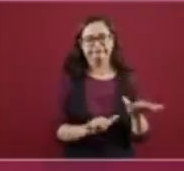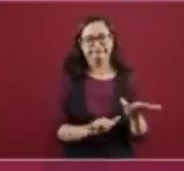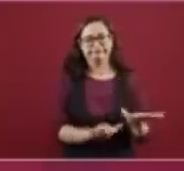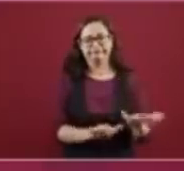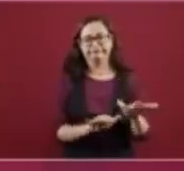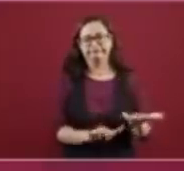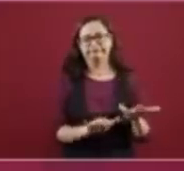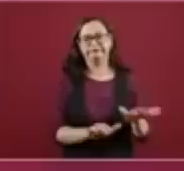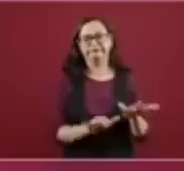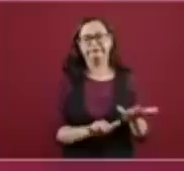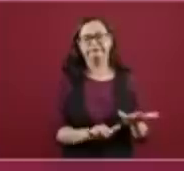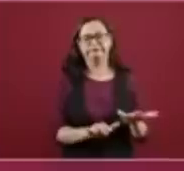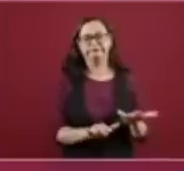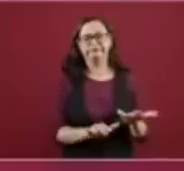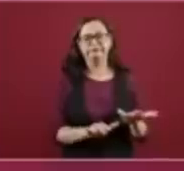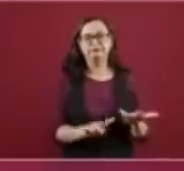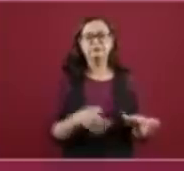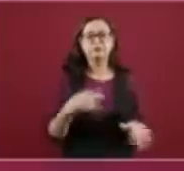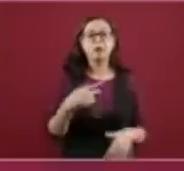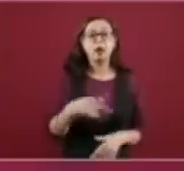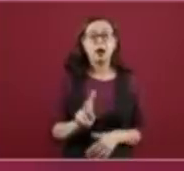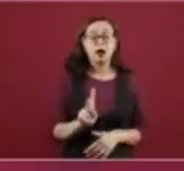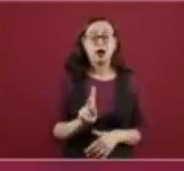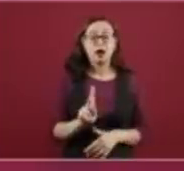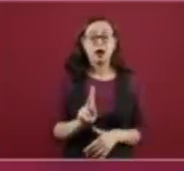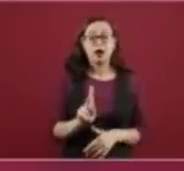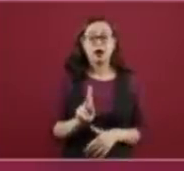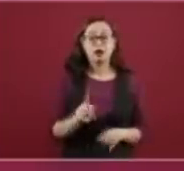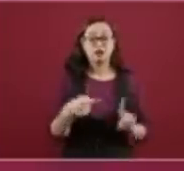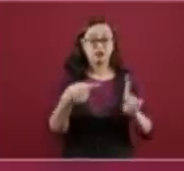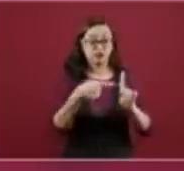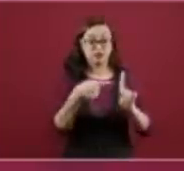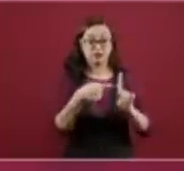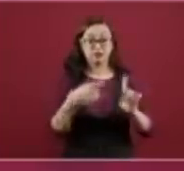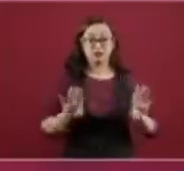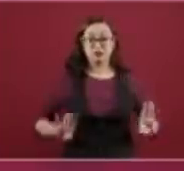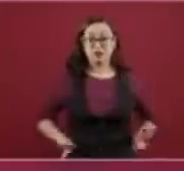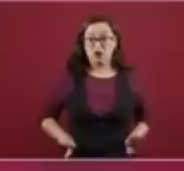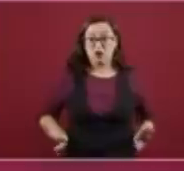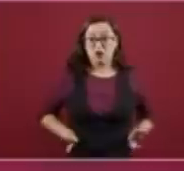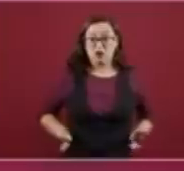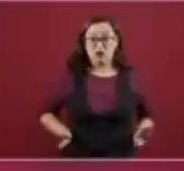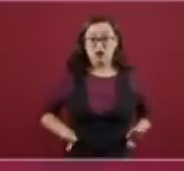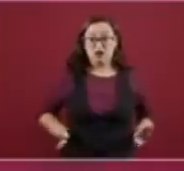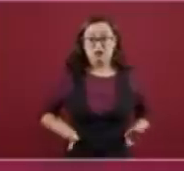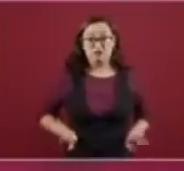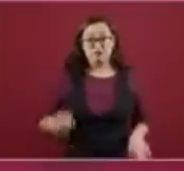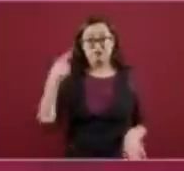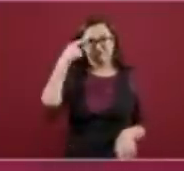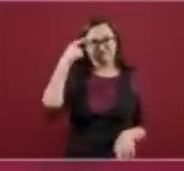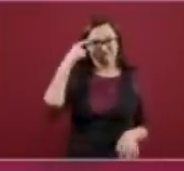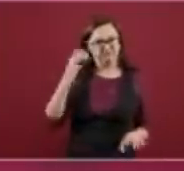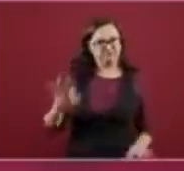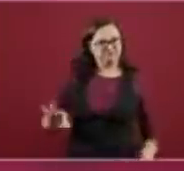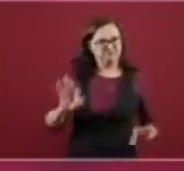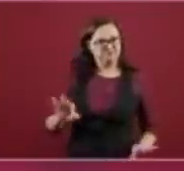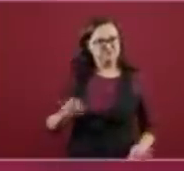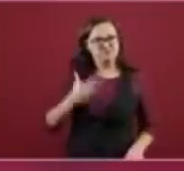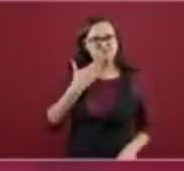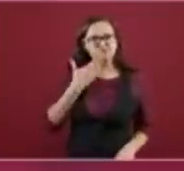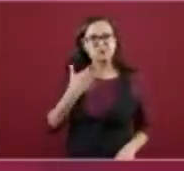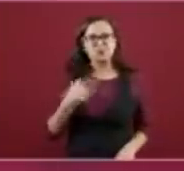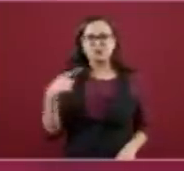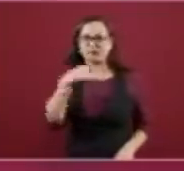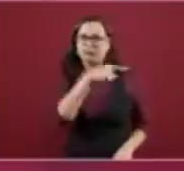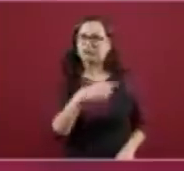Pero como tiene su personalidad, porque es un hombre con criterio, es bastante